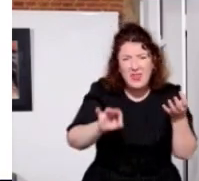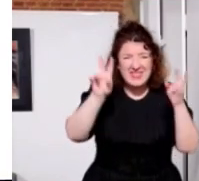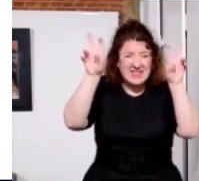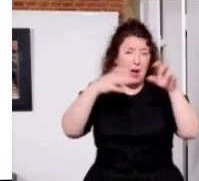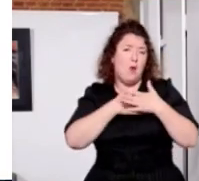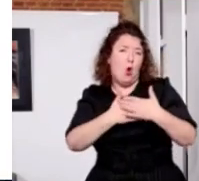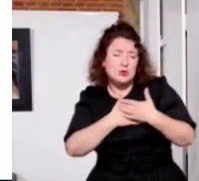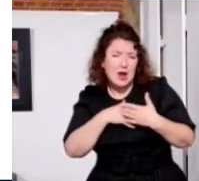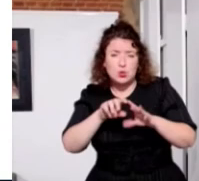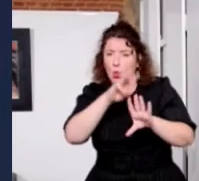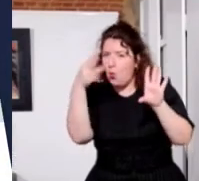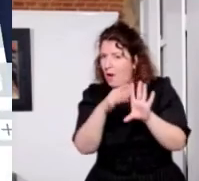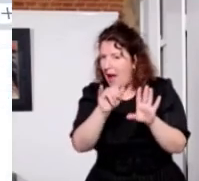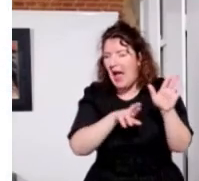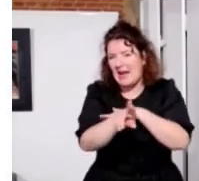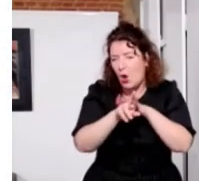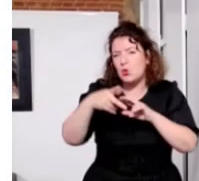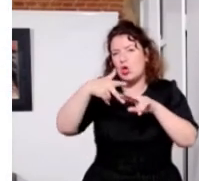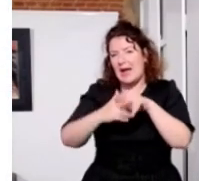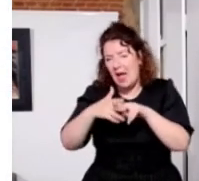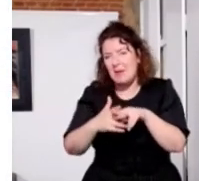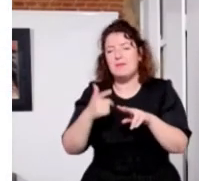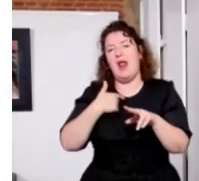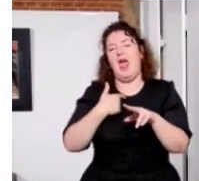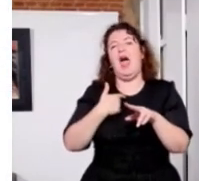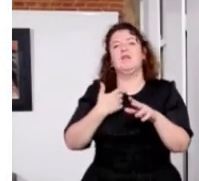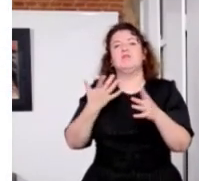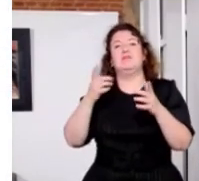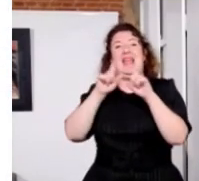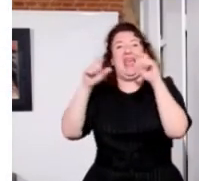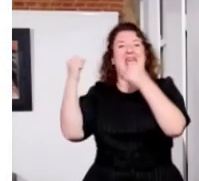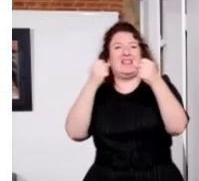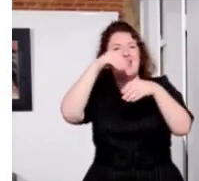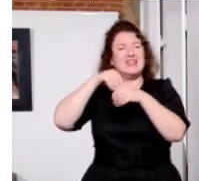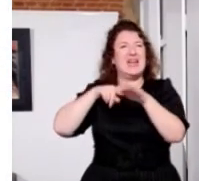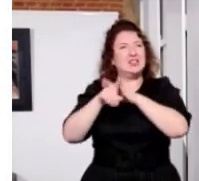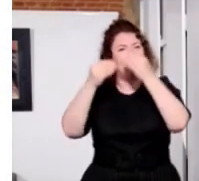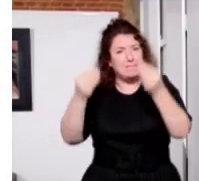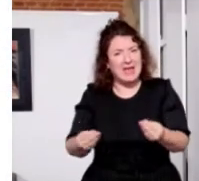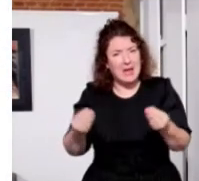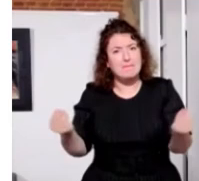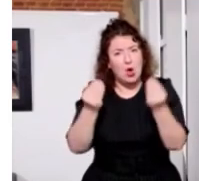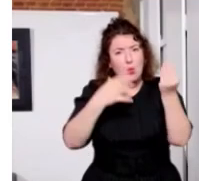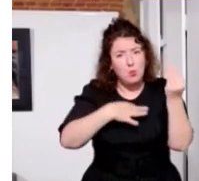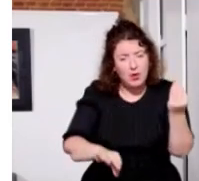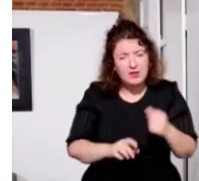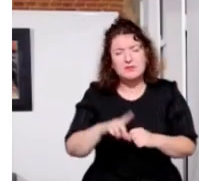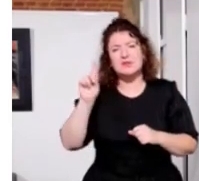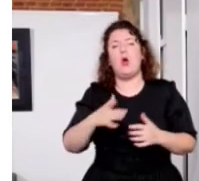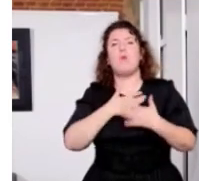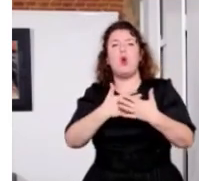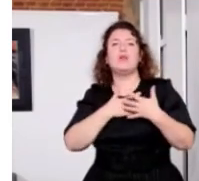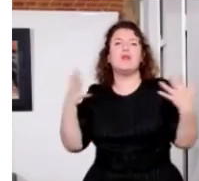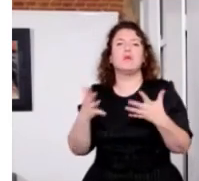página web que ofrezca recursos y herramientas para la mejora de la gestión de las entidades? ¿Un proyecto que promocione y fomente el voluntariado y el